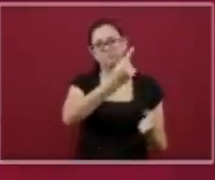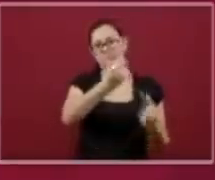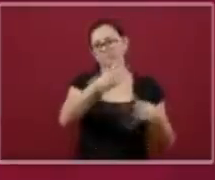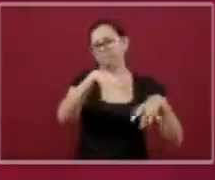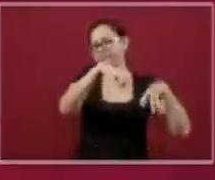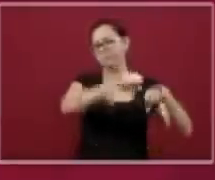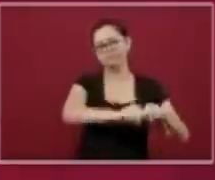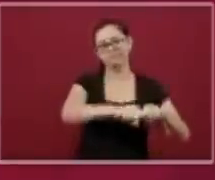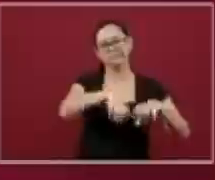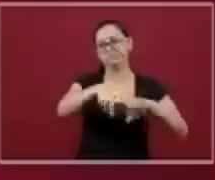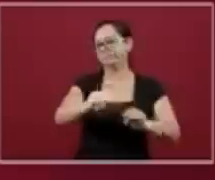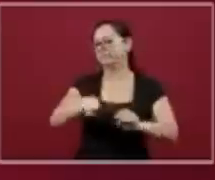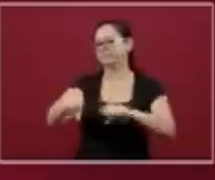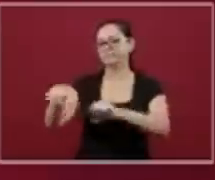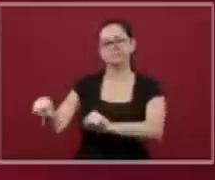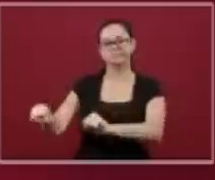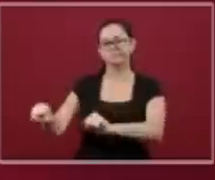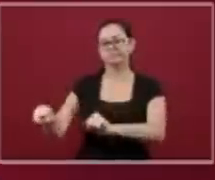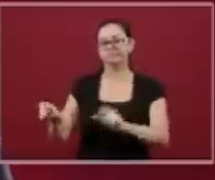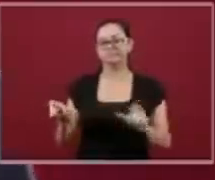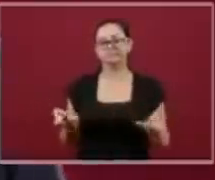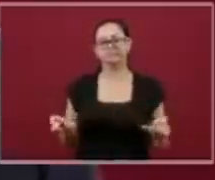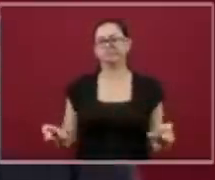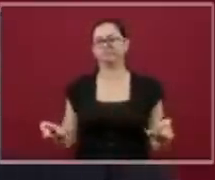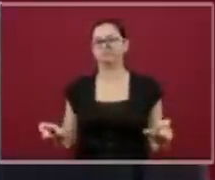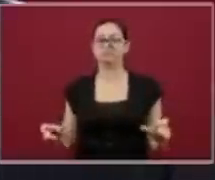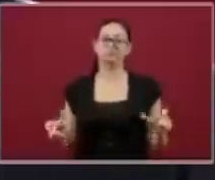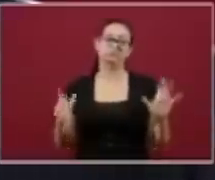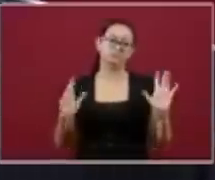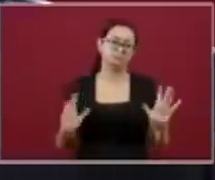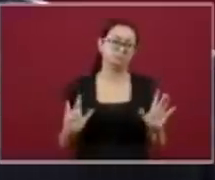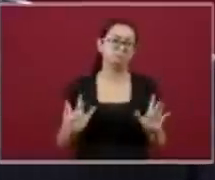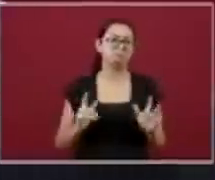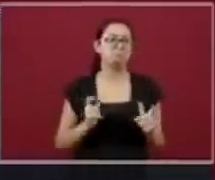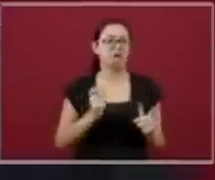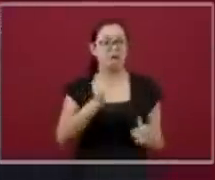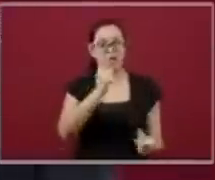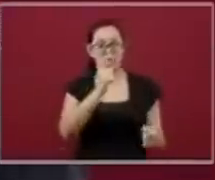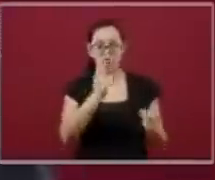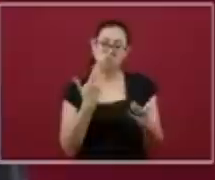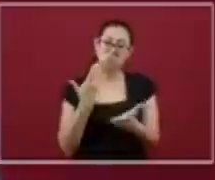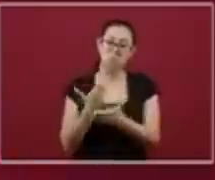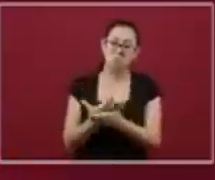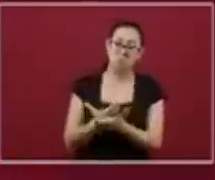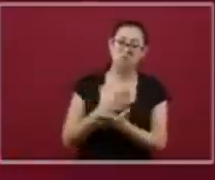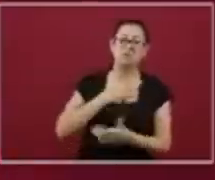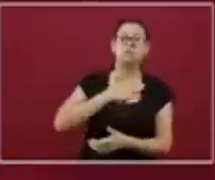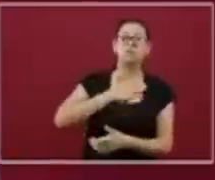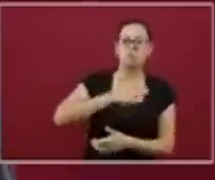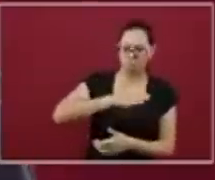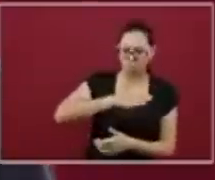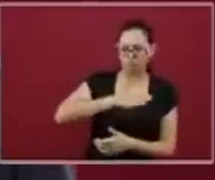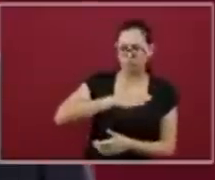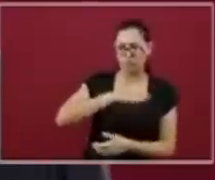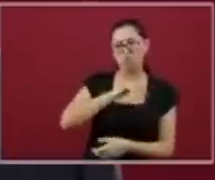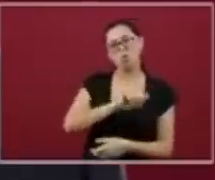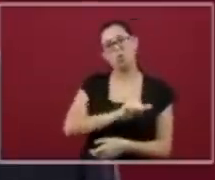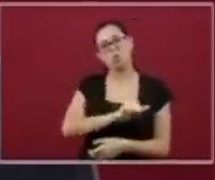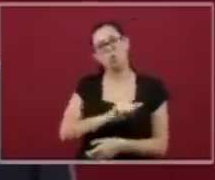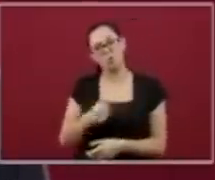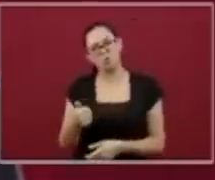por algunas causas justas, En otros casos,